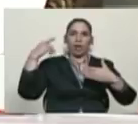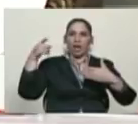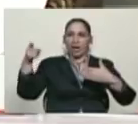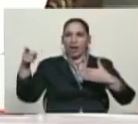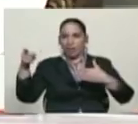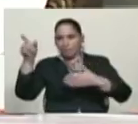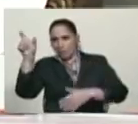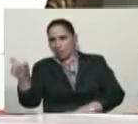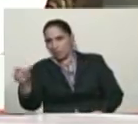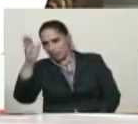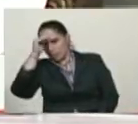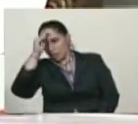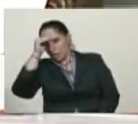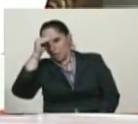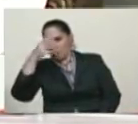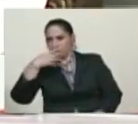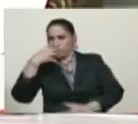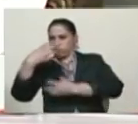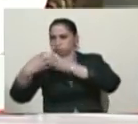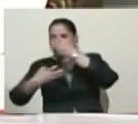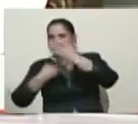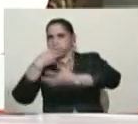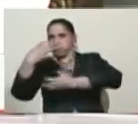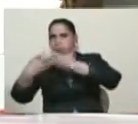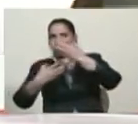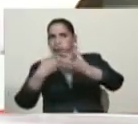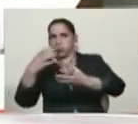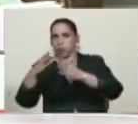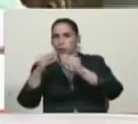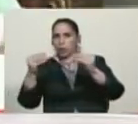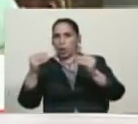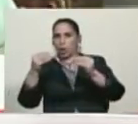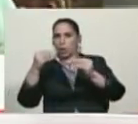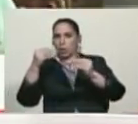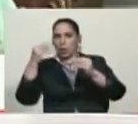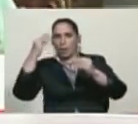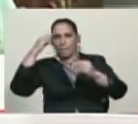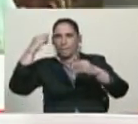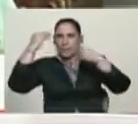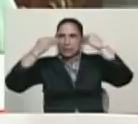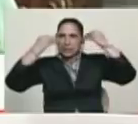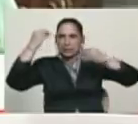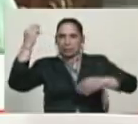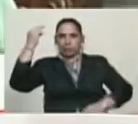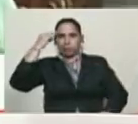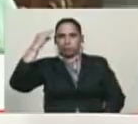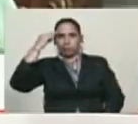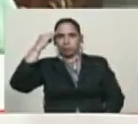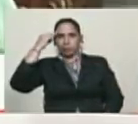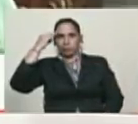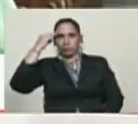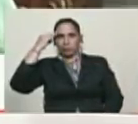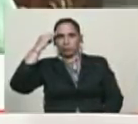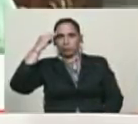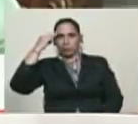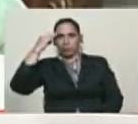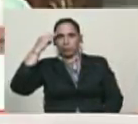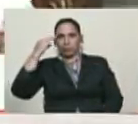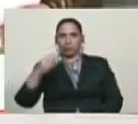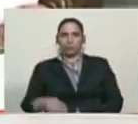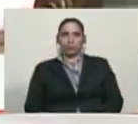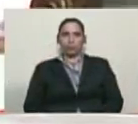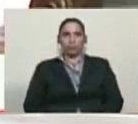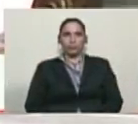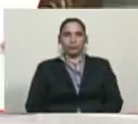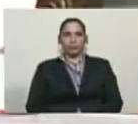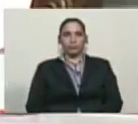y escupiendo todo lo que pasaba por su mente divagando y escupiendo todo lo